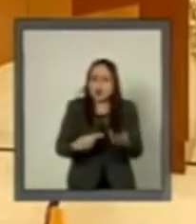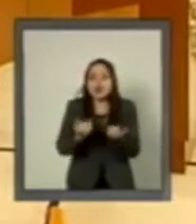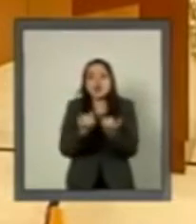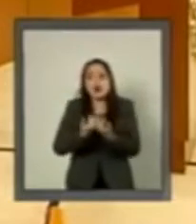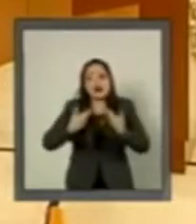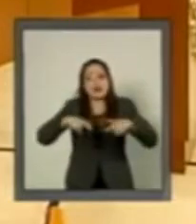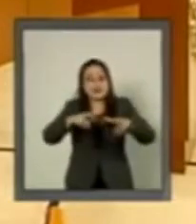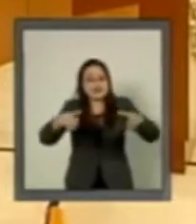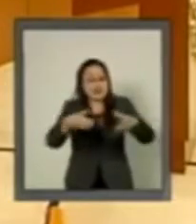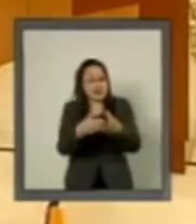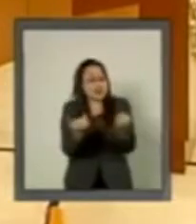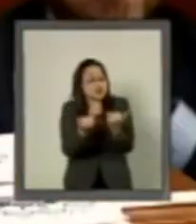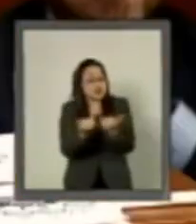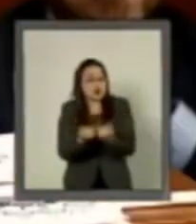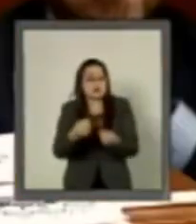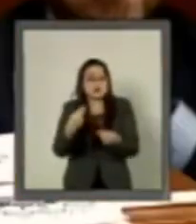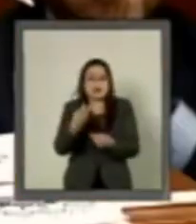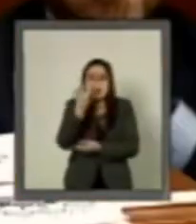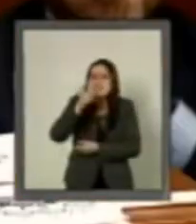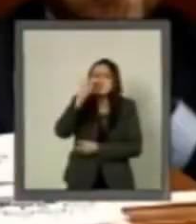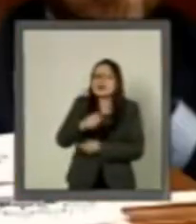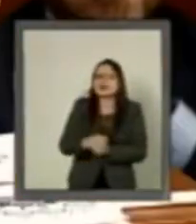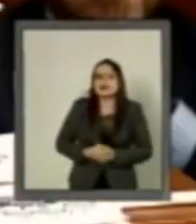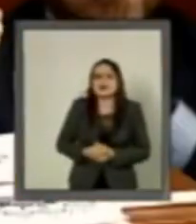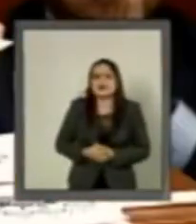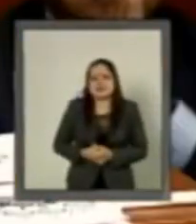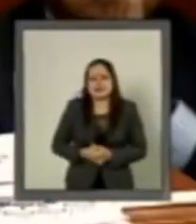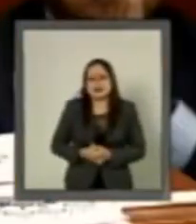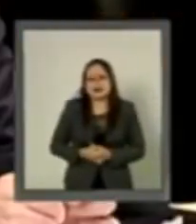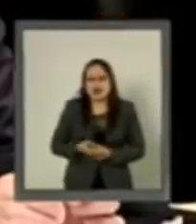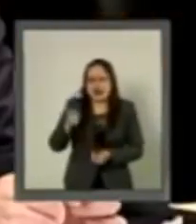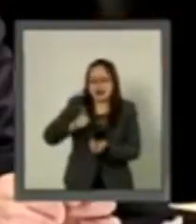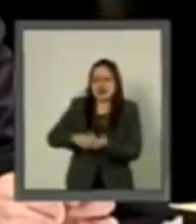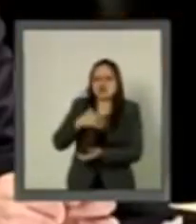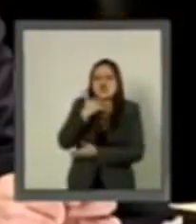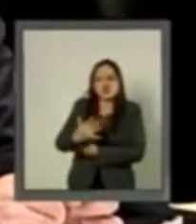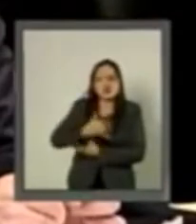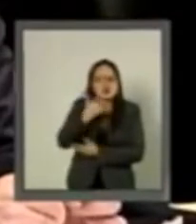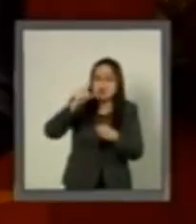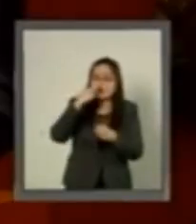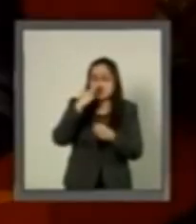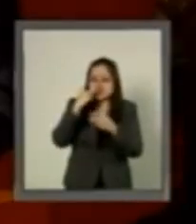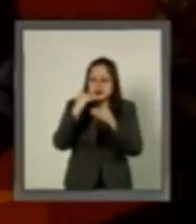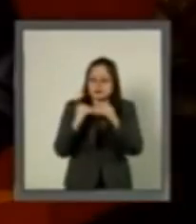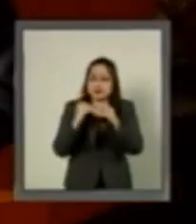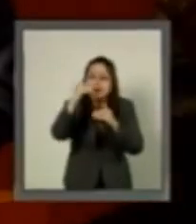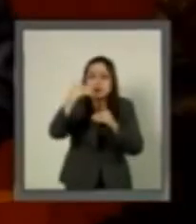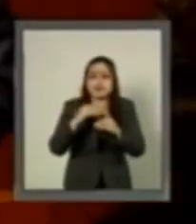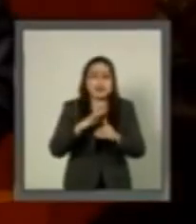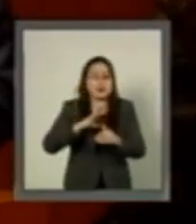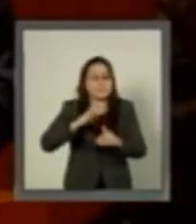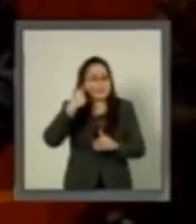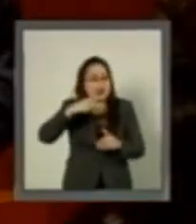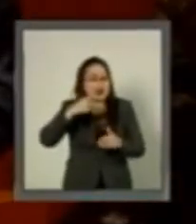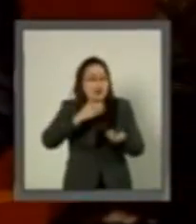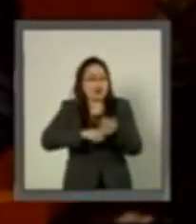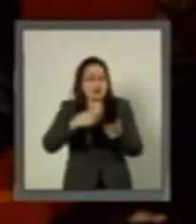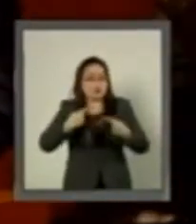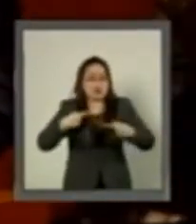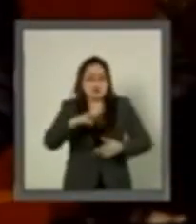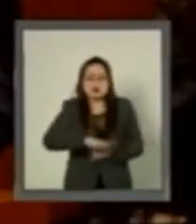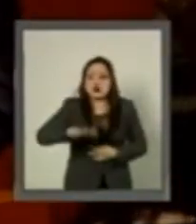son diría yo medidas, pues que además corresponde a la Secretaría de Gobernación hacer eso, pues tampoco tiene